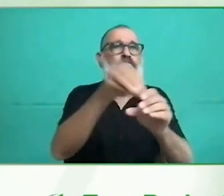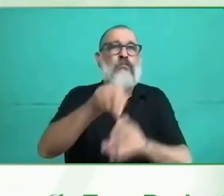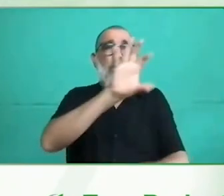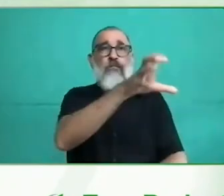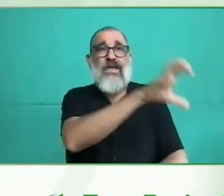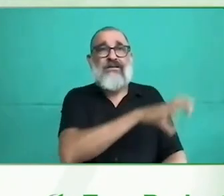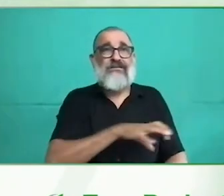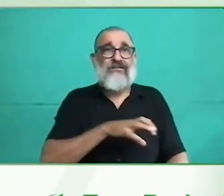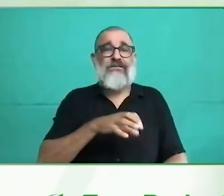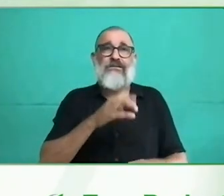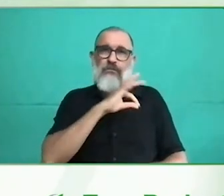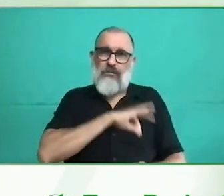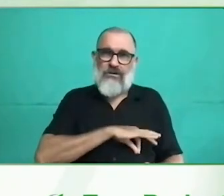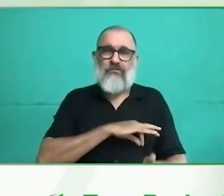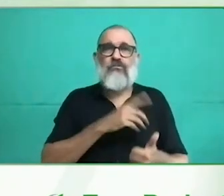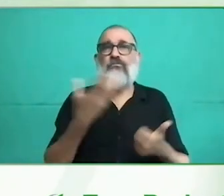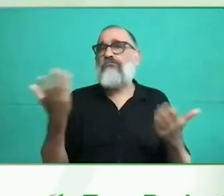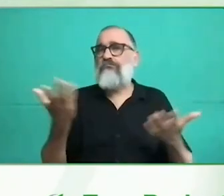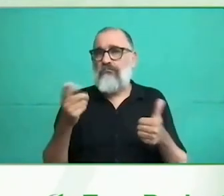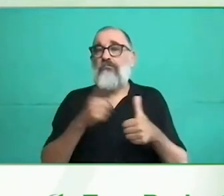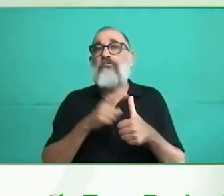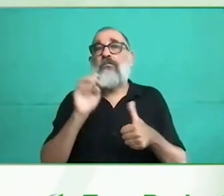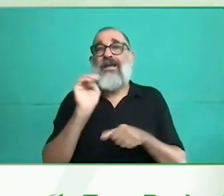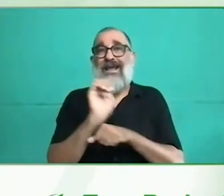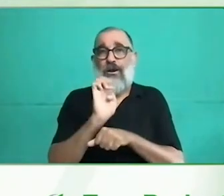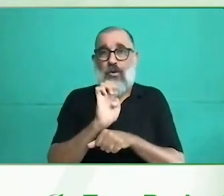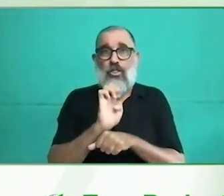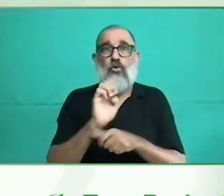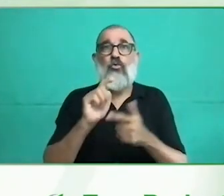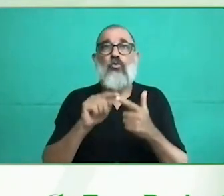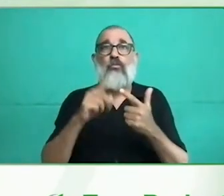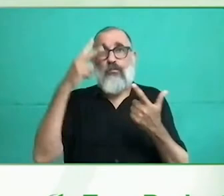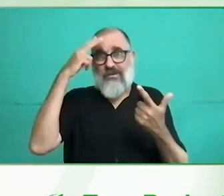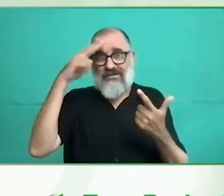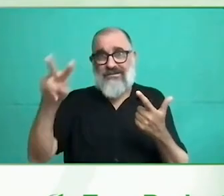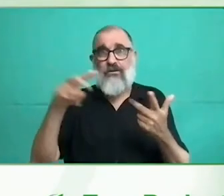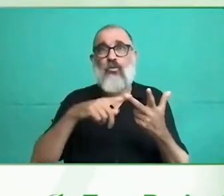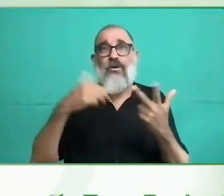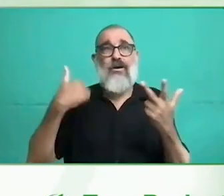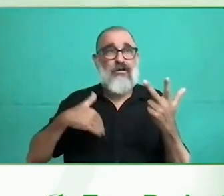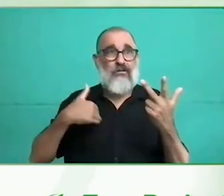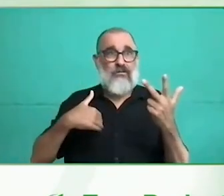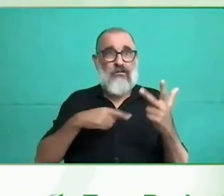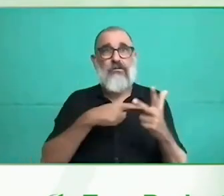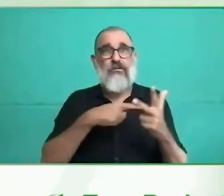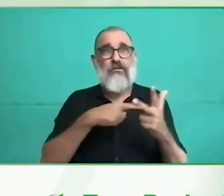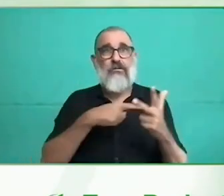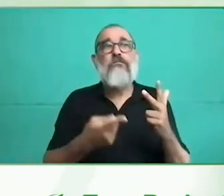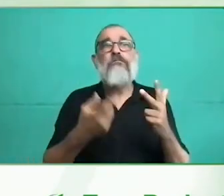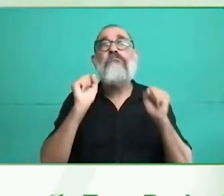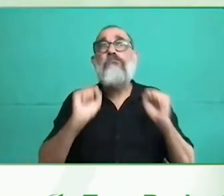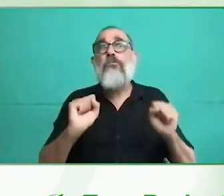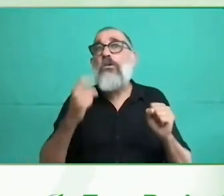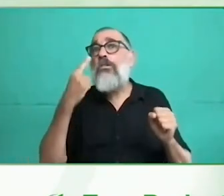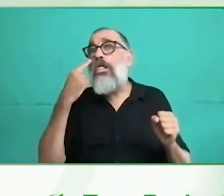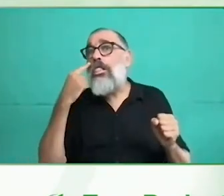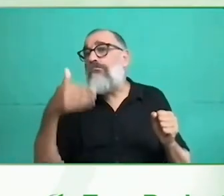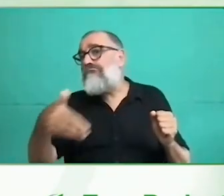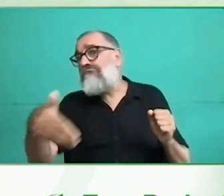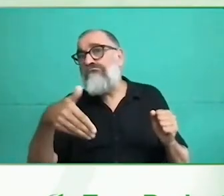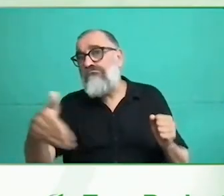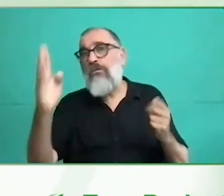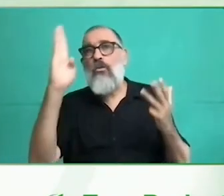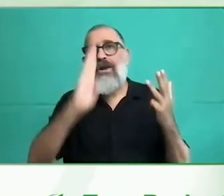Code, sumado a un evento regional en Ecuador en el Día Internacional de las Niñas en las TIC, que es exactamente nuestro llamado